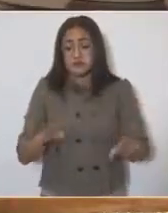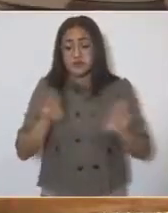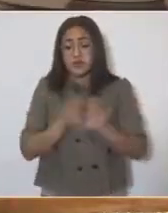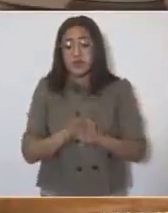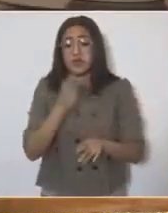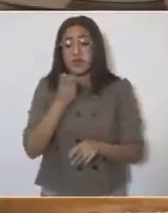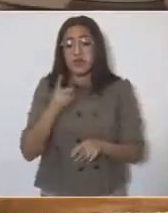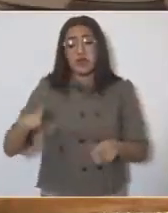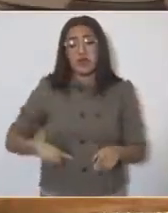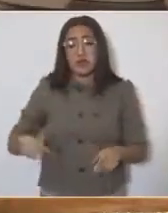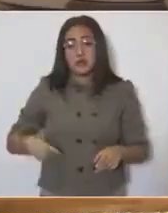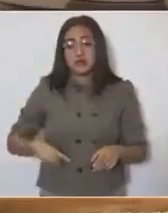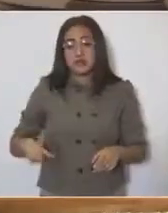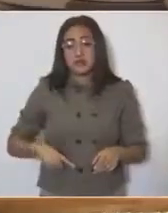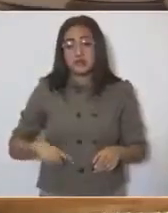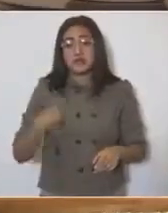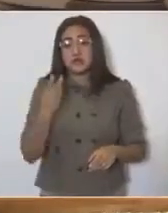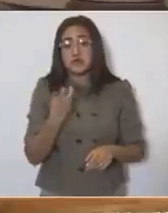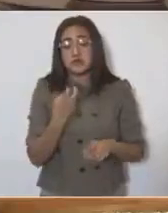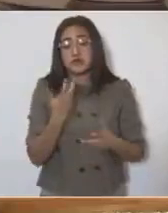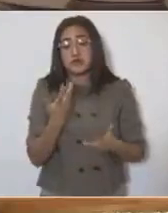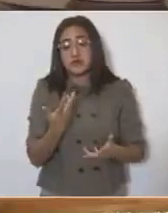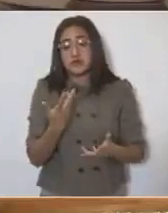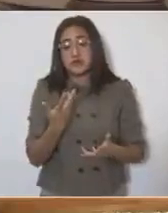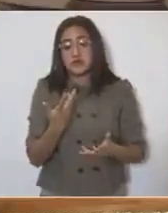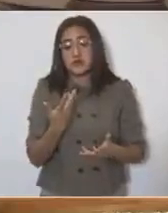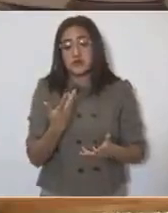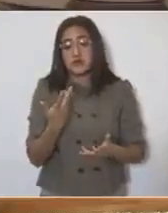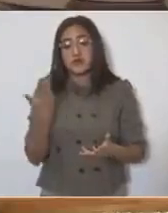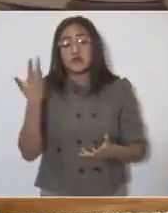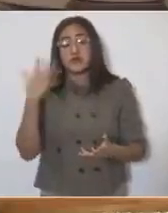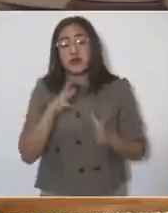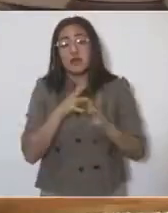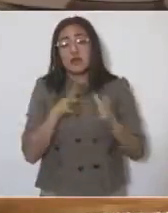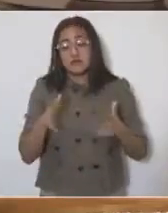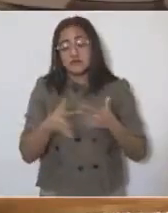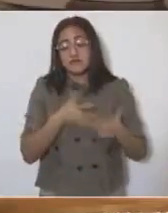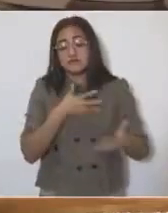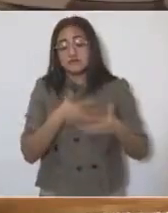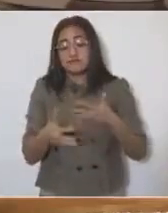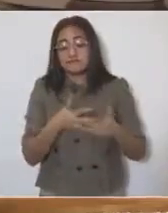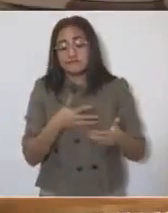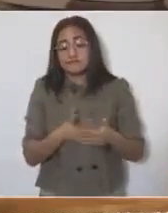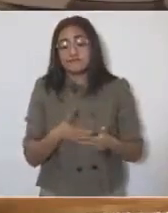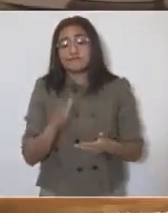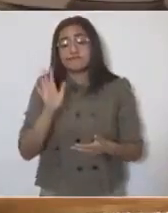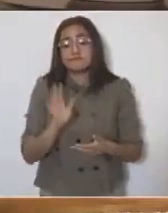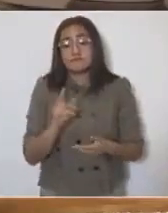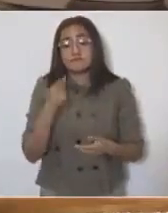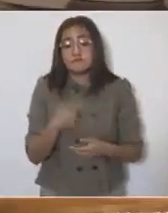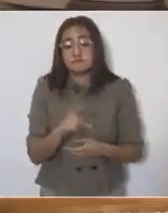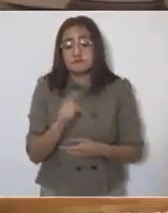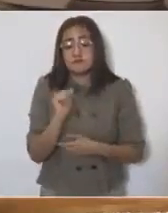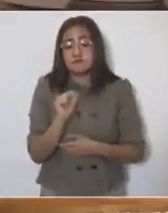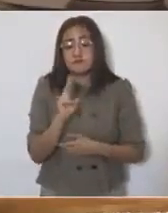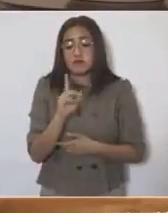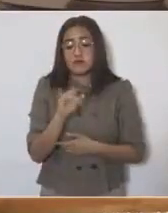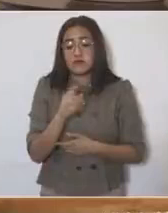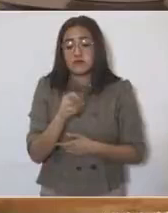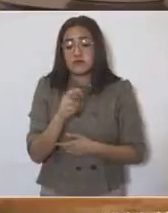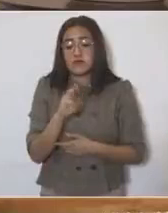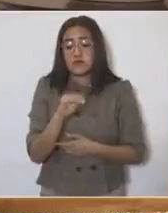este gobierno y una de esas de esas de esas grandes obras sería el auditorio el